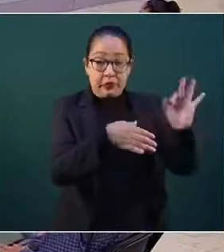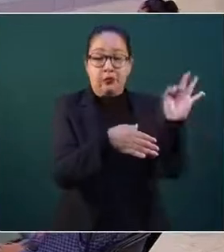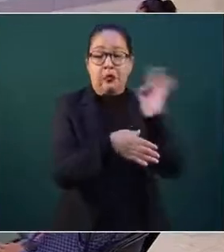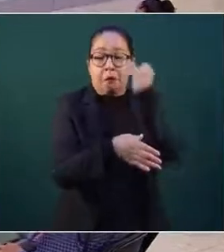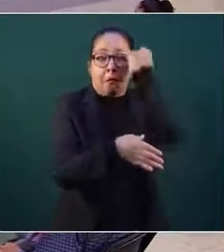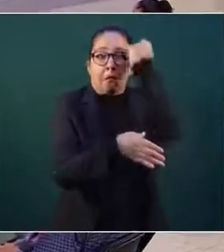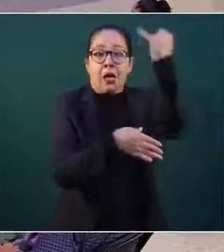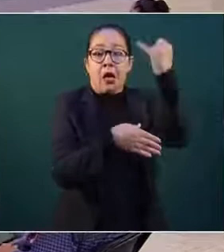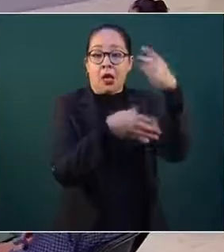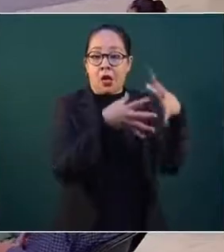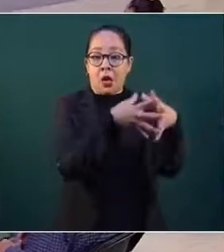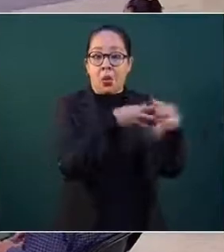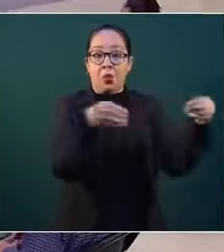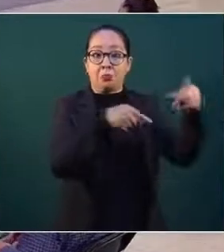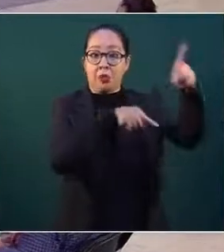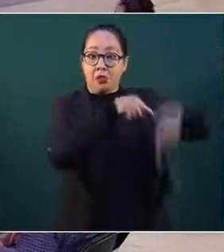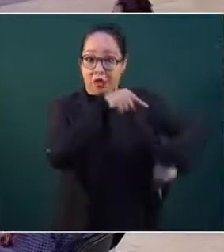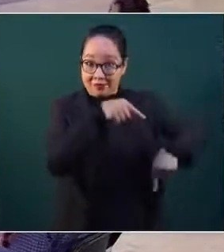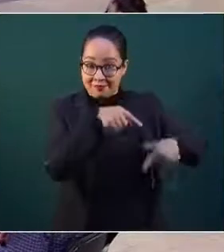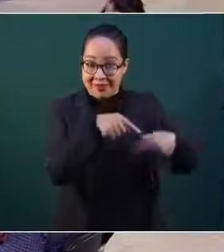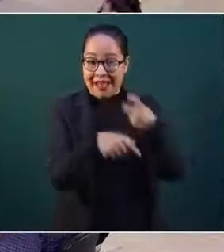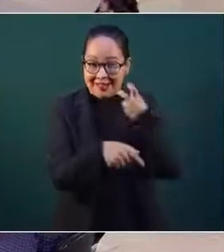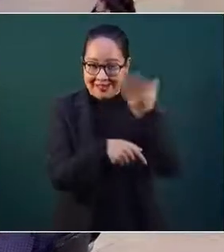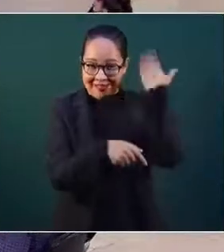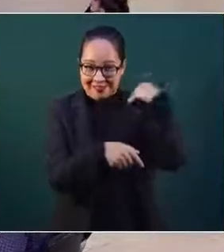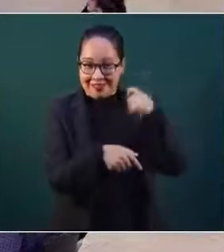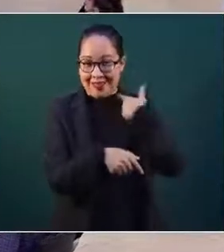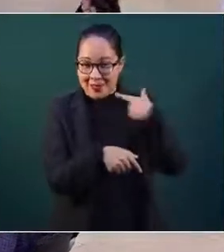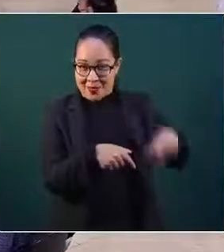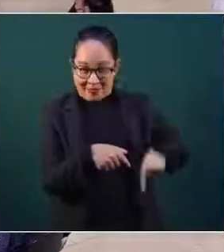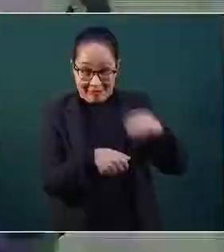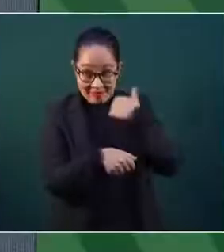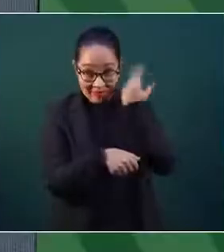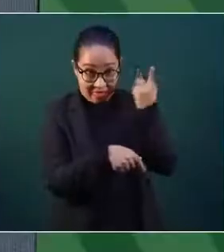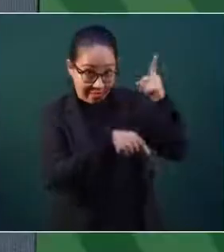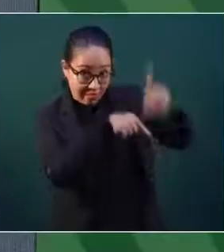desapareciera, que ese era el ideal de estos corruptos